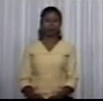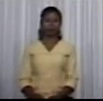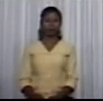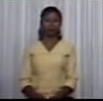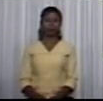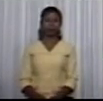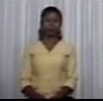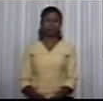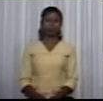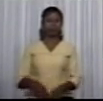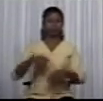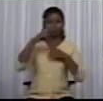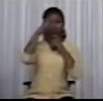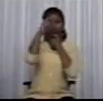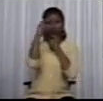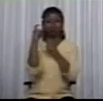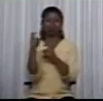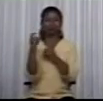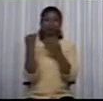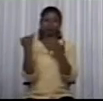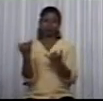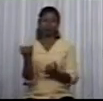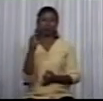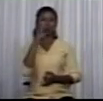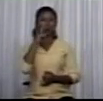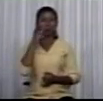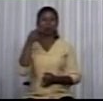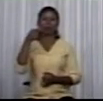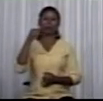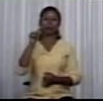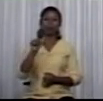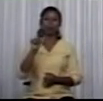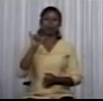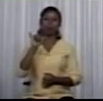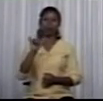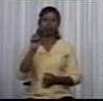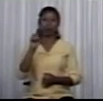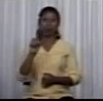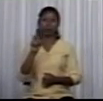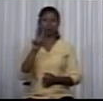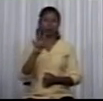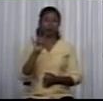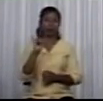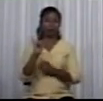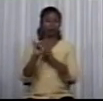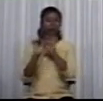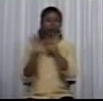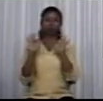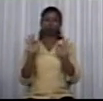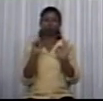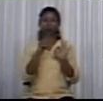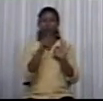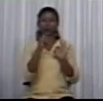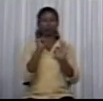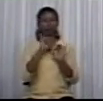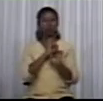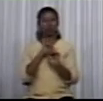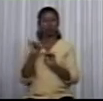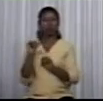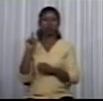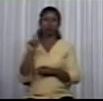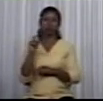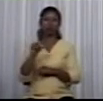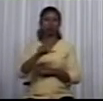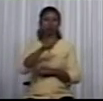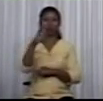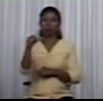Un homenaje que se le ha rendido en vida a don Guillermo Ayoví Papá Roncón. Por cierto, muy merecido, al igual que debería llegar